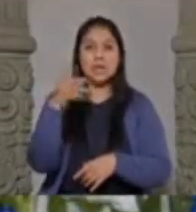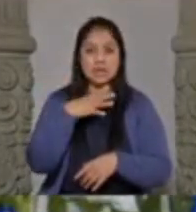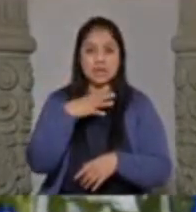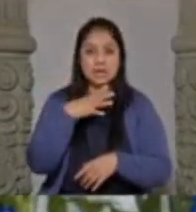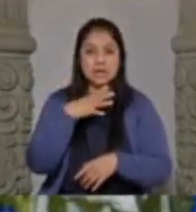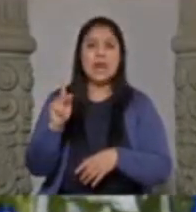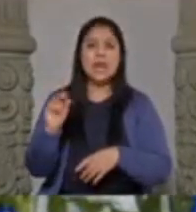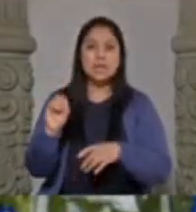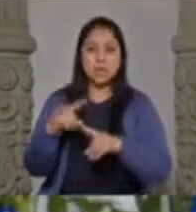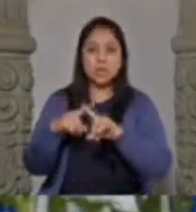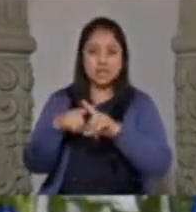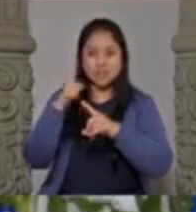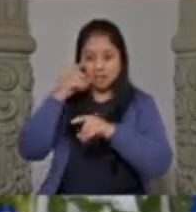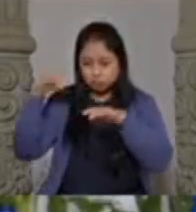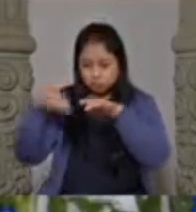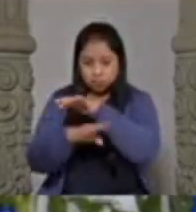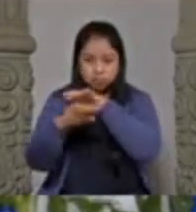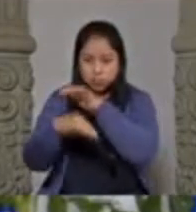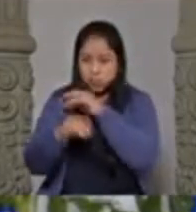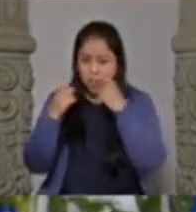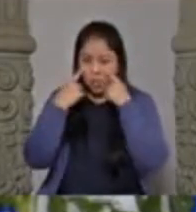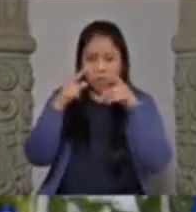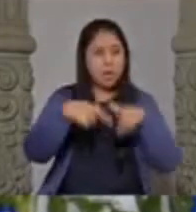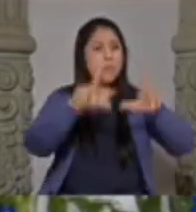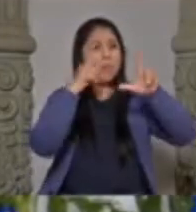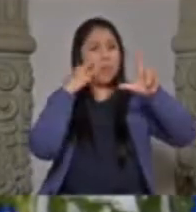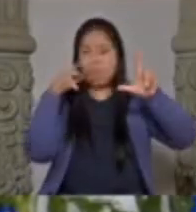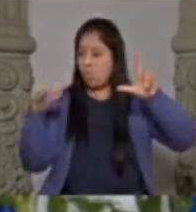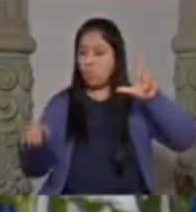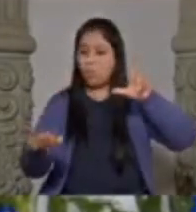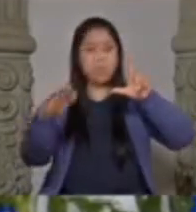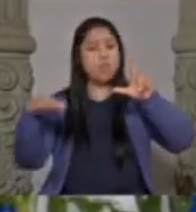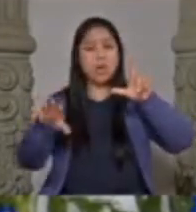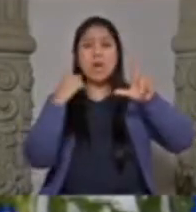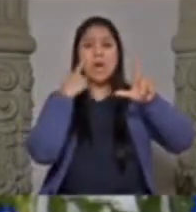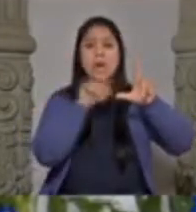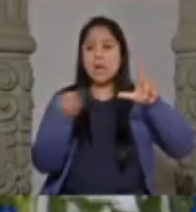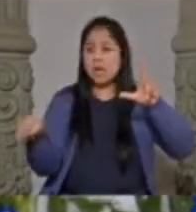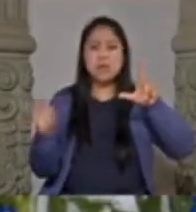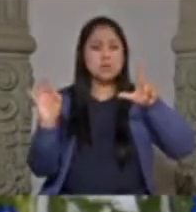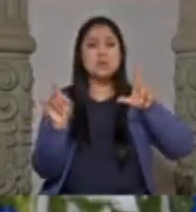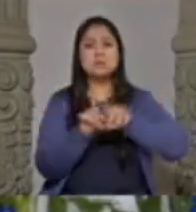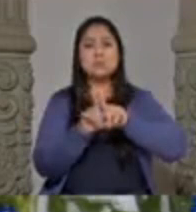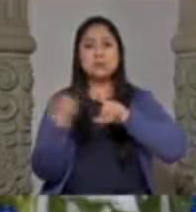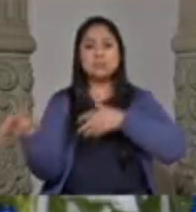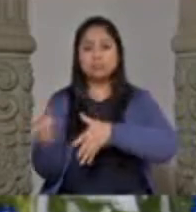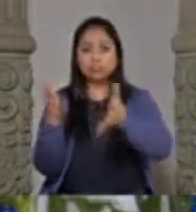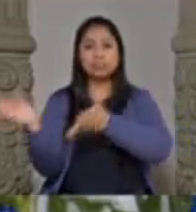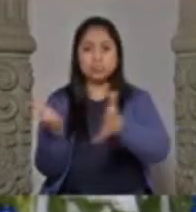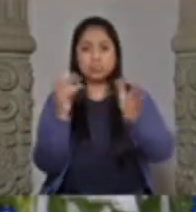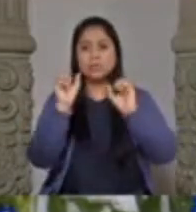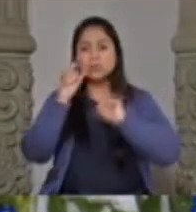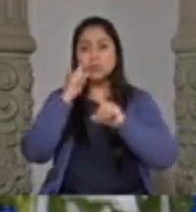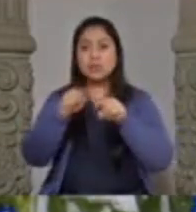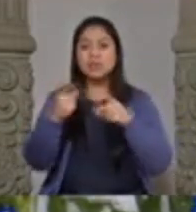ventaja de poder ir creciendo en tecnología que antes no teníamos, verificable para que podamos aumentar la recaudación a través